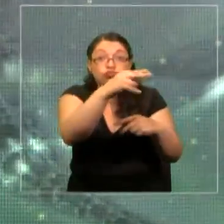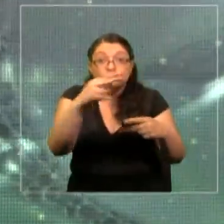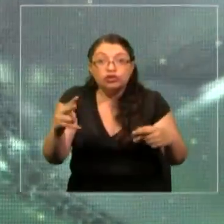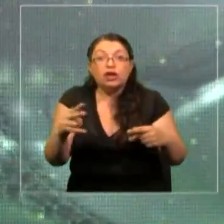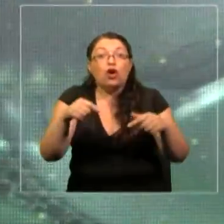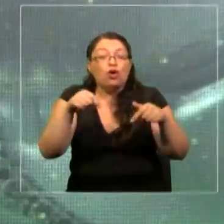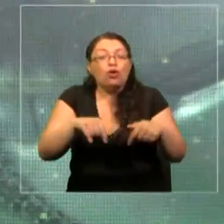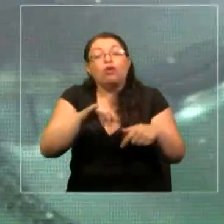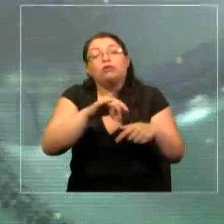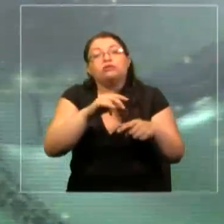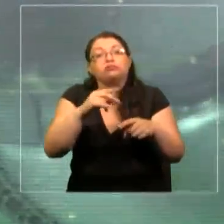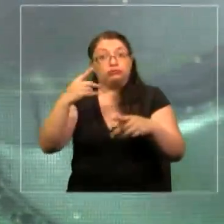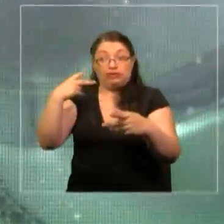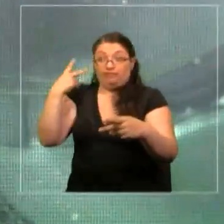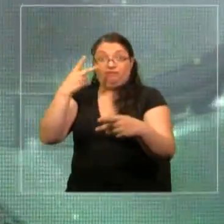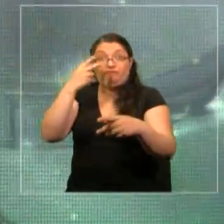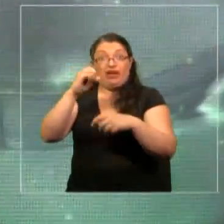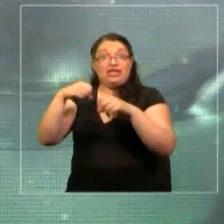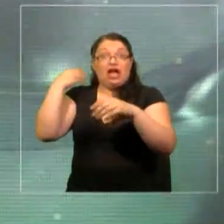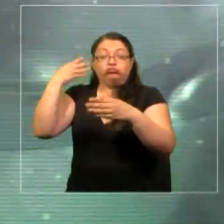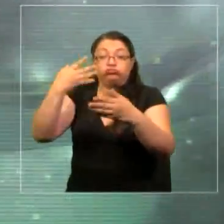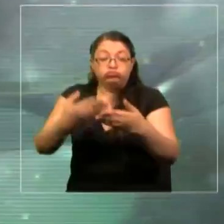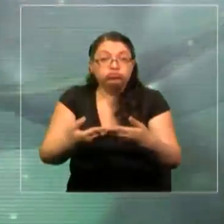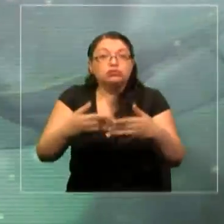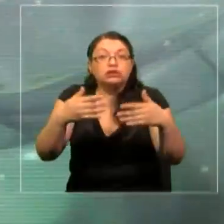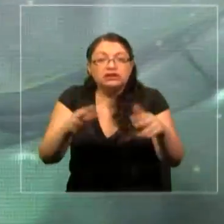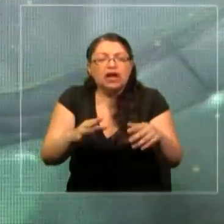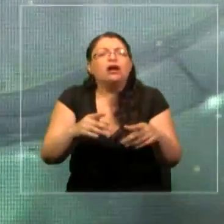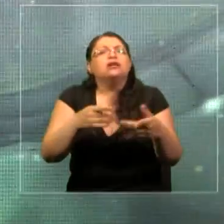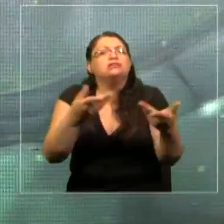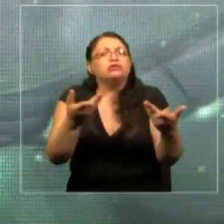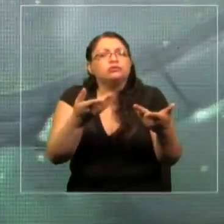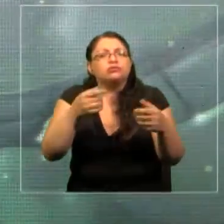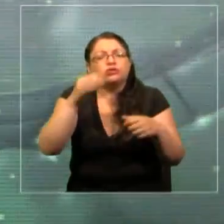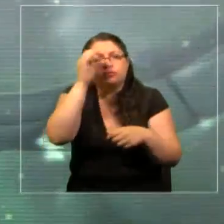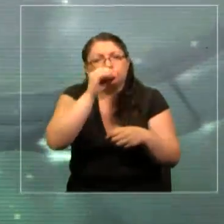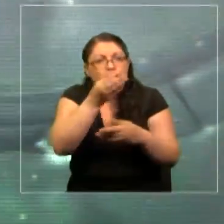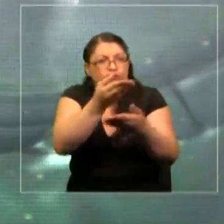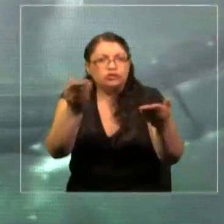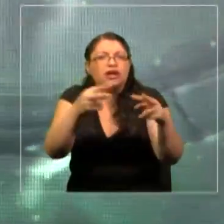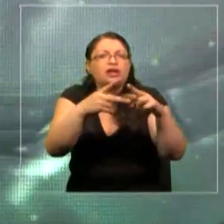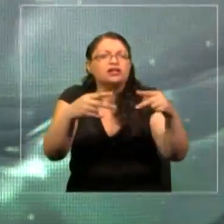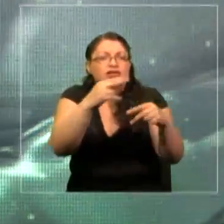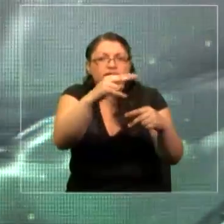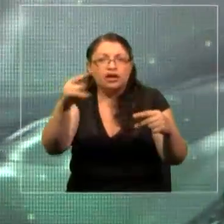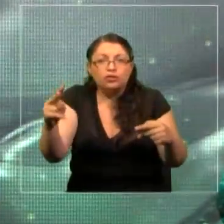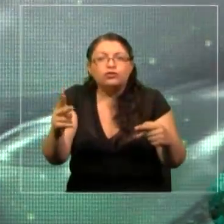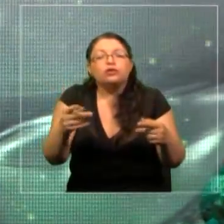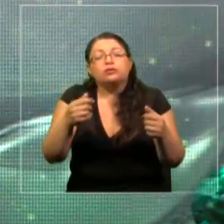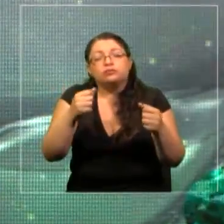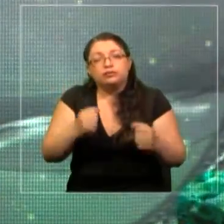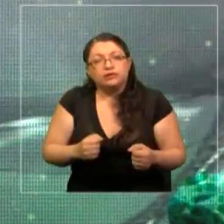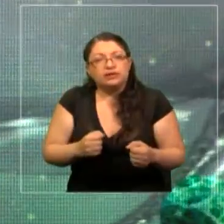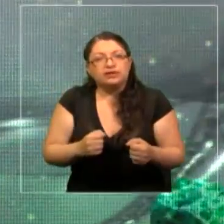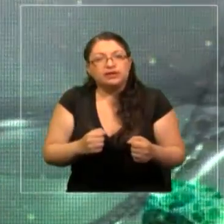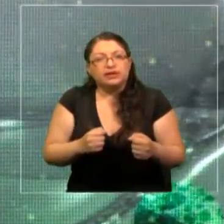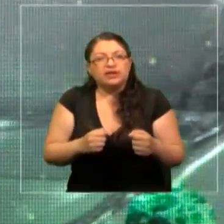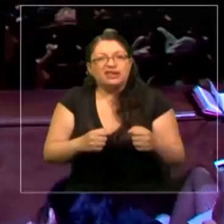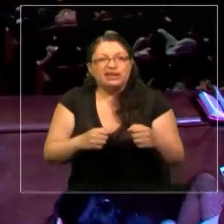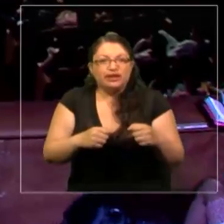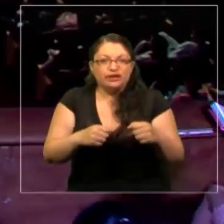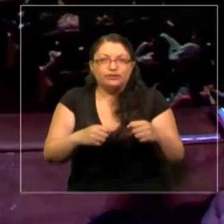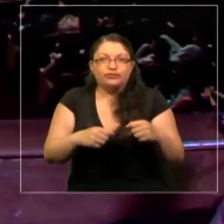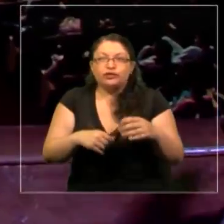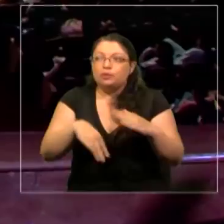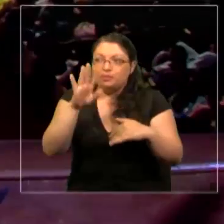20 años después de la primera vez, les voy a dar un consejo en base a su ADN. Y probablemente la mayor parte de lo